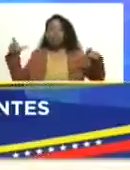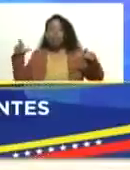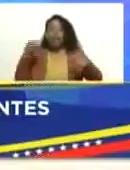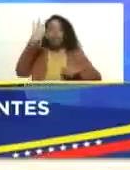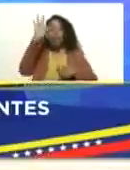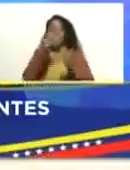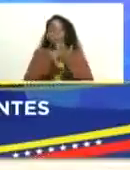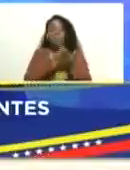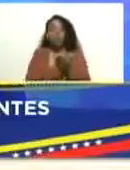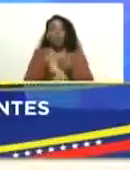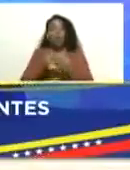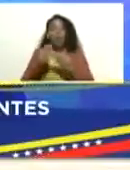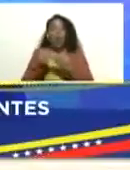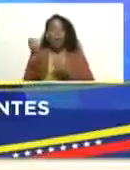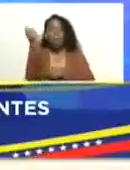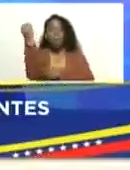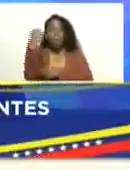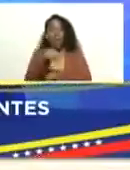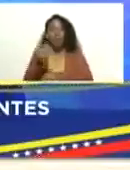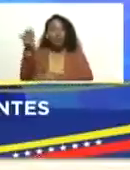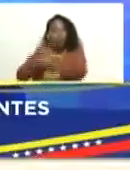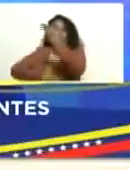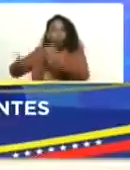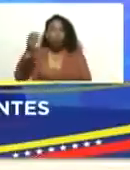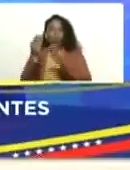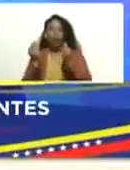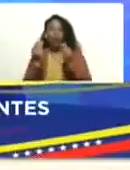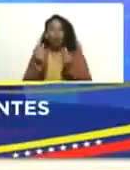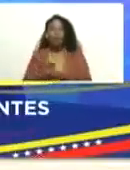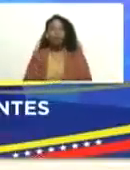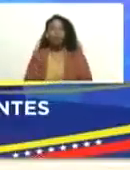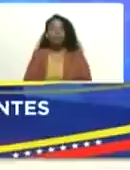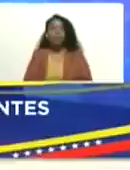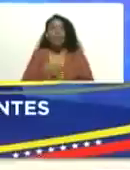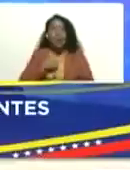millones de dólares. Y nosotros